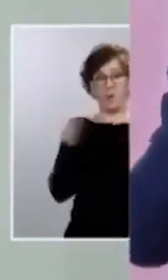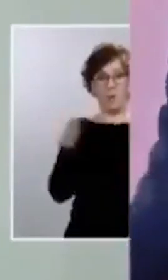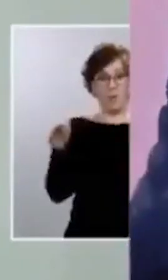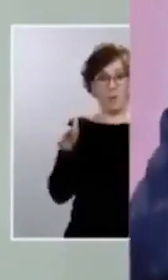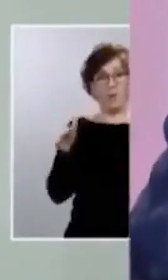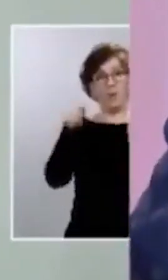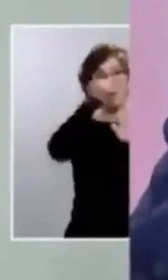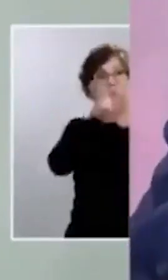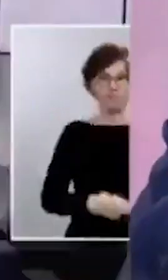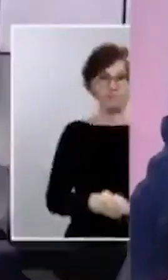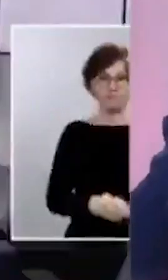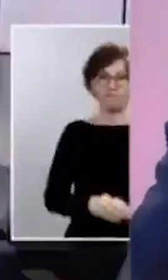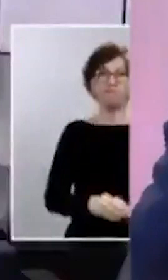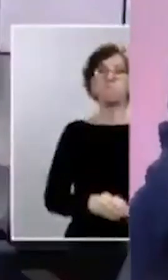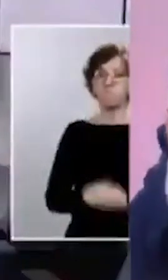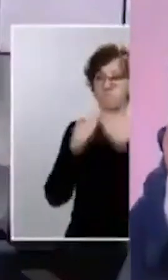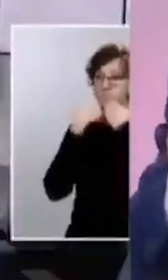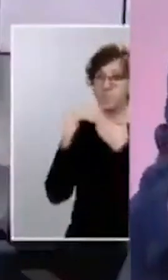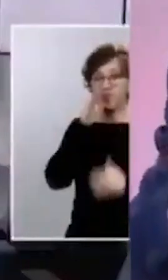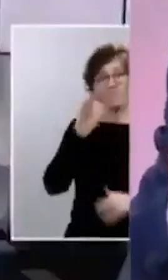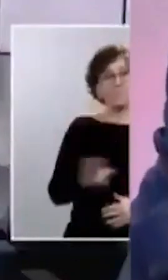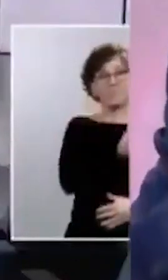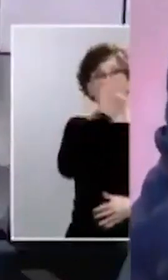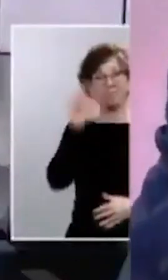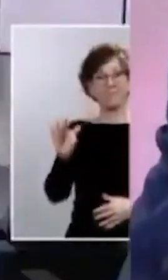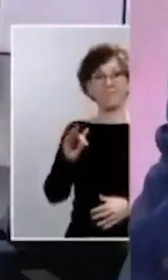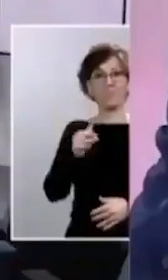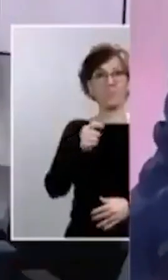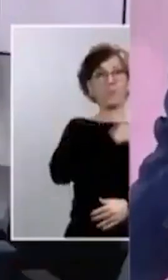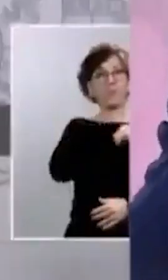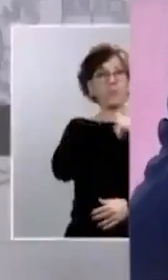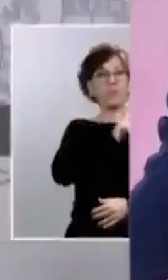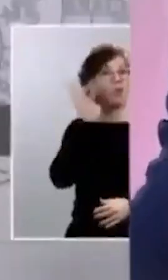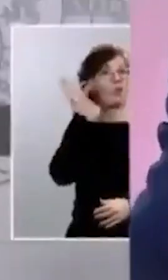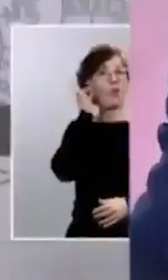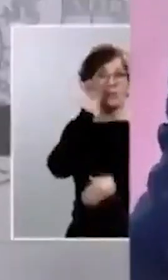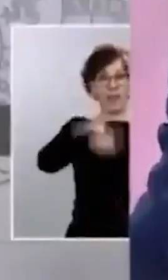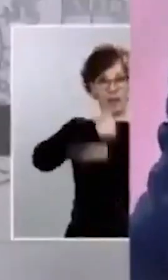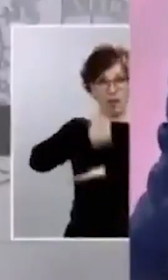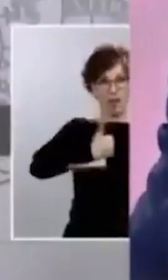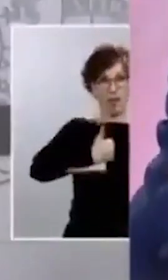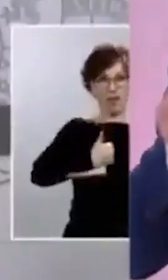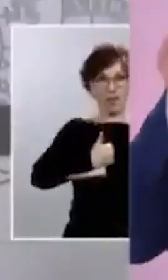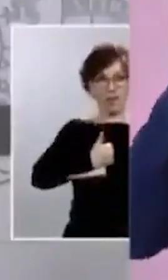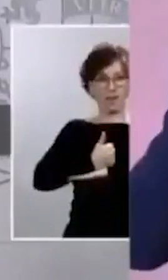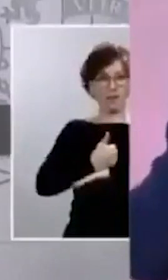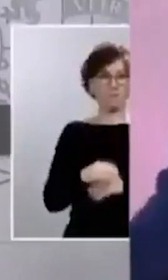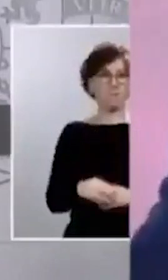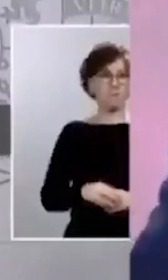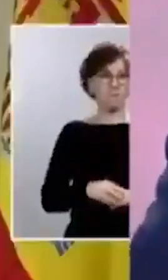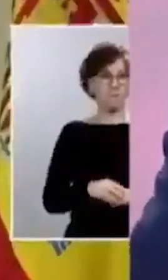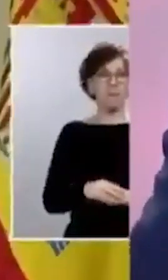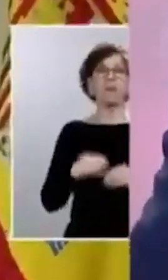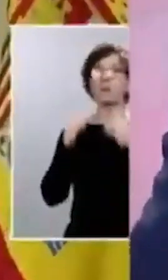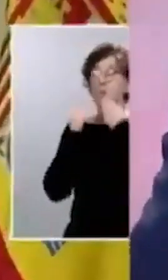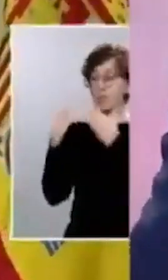muertos, literalmente, en las morgues oficiales que tenían. Bueno, pues hay que hacer un acto para clausurar